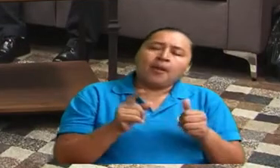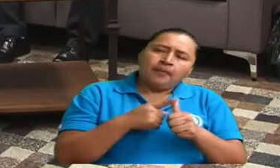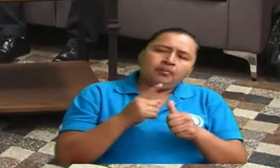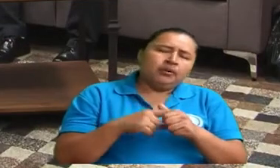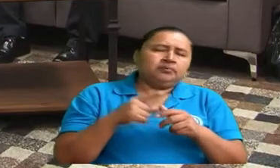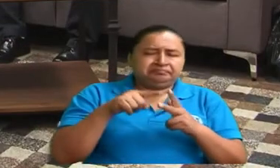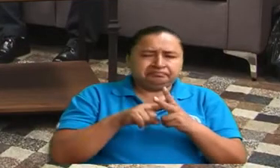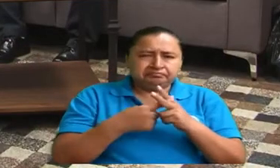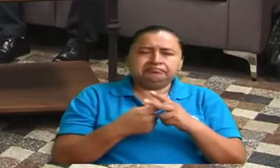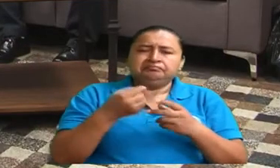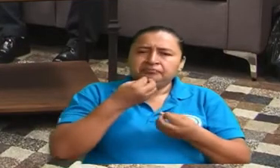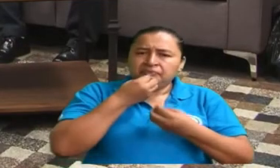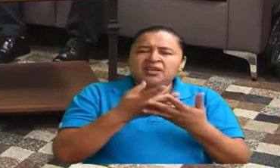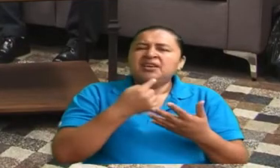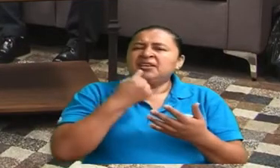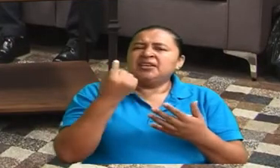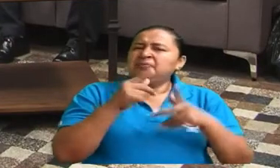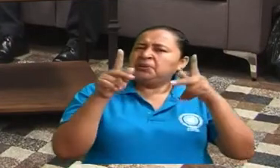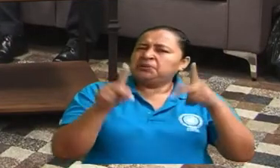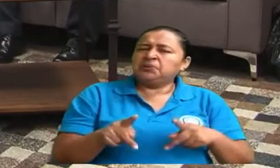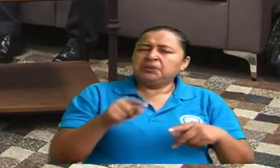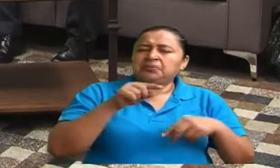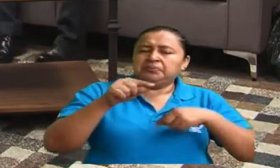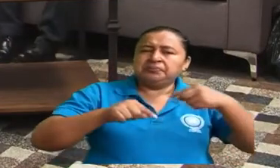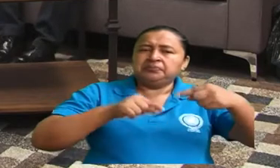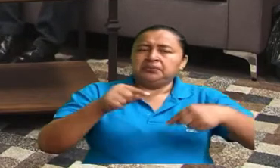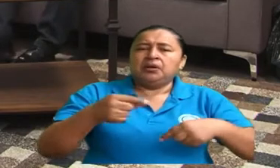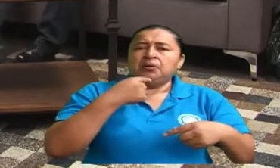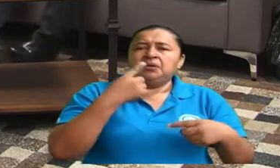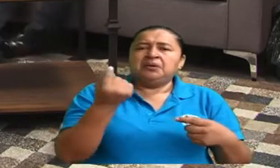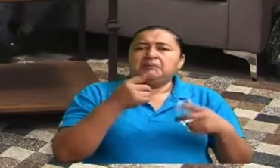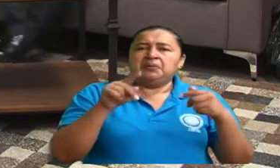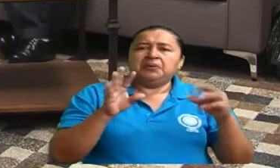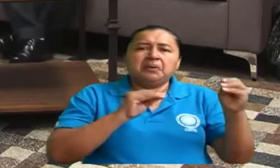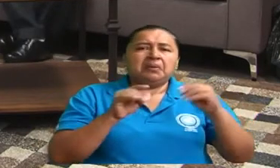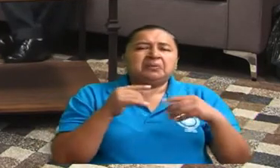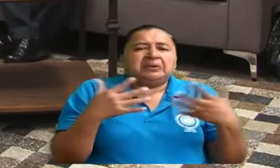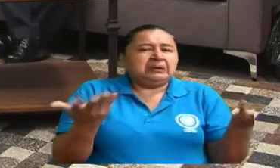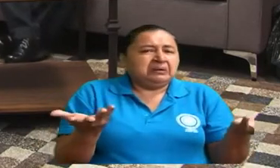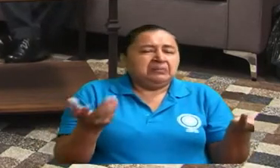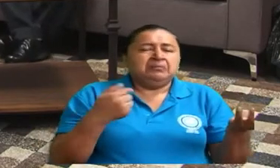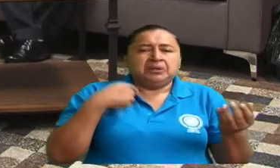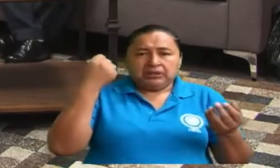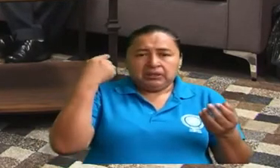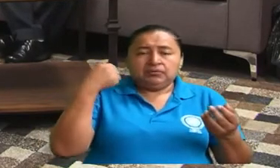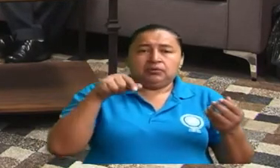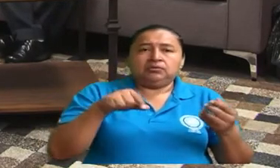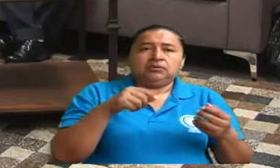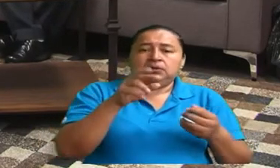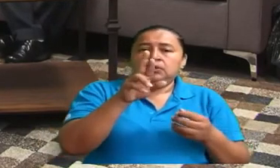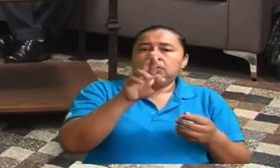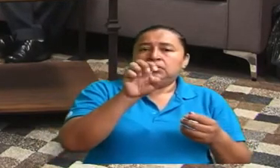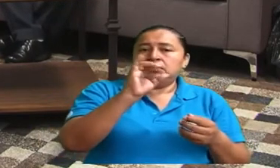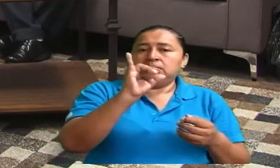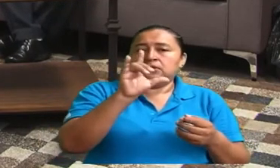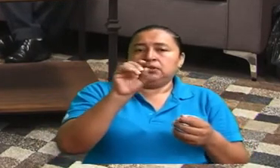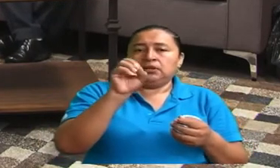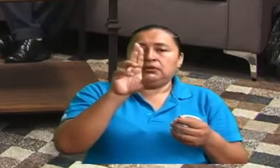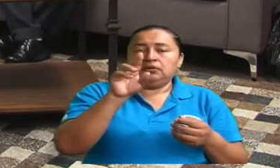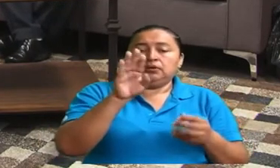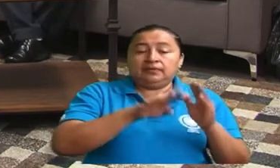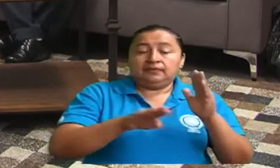quiénes son las y los recicladores de base y a quiénes nos referimos, porque tradicionalmente entiendo que este es un término relativamente nuevo.